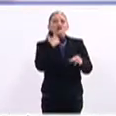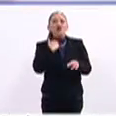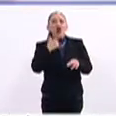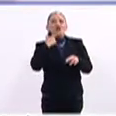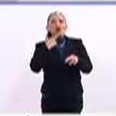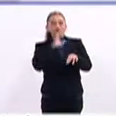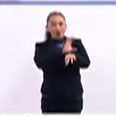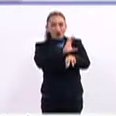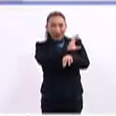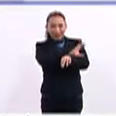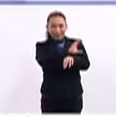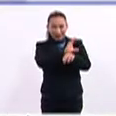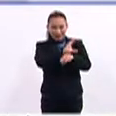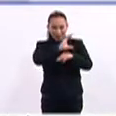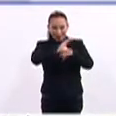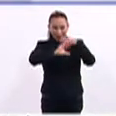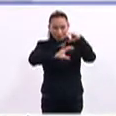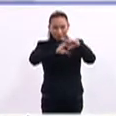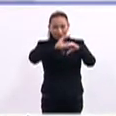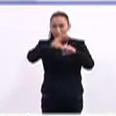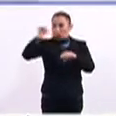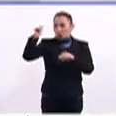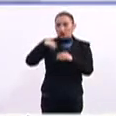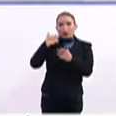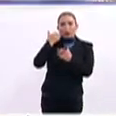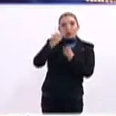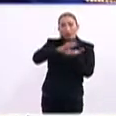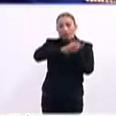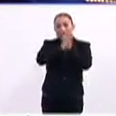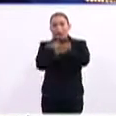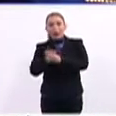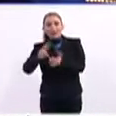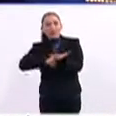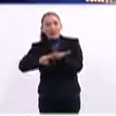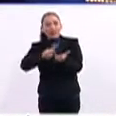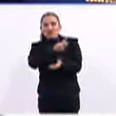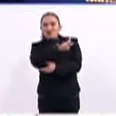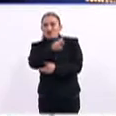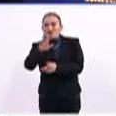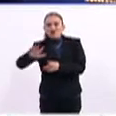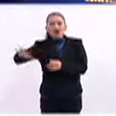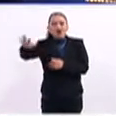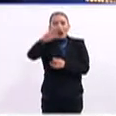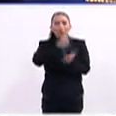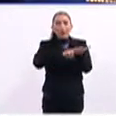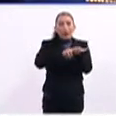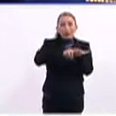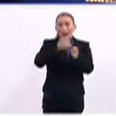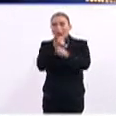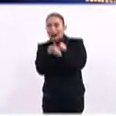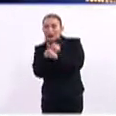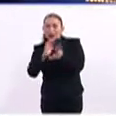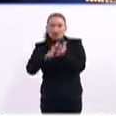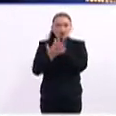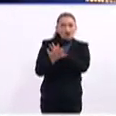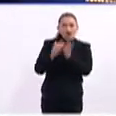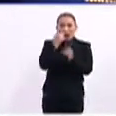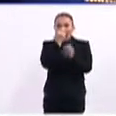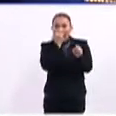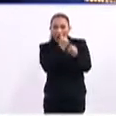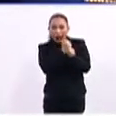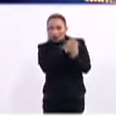rojo, y en otras épocas es absolutamente verde. Oscila entre el verde y el amarillo a lo largo del